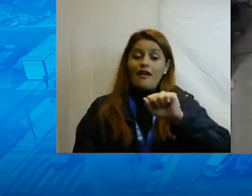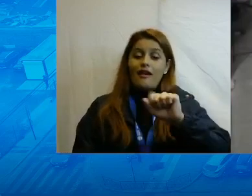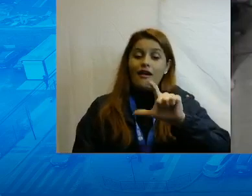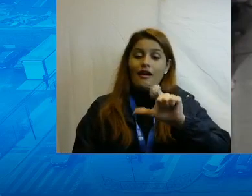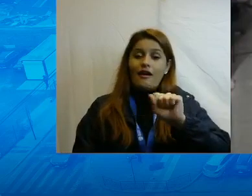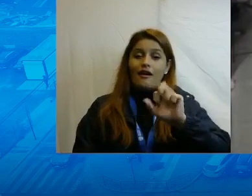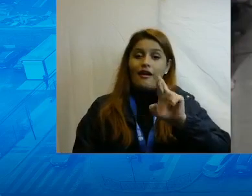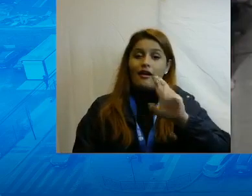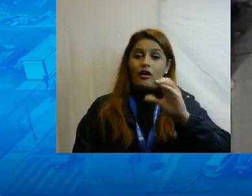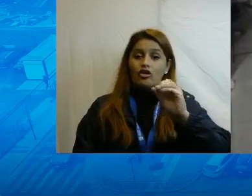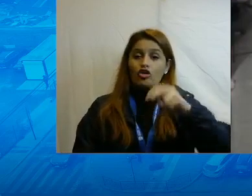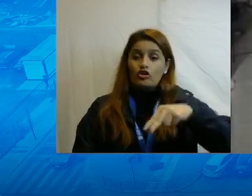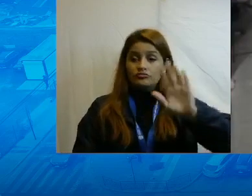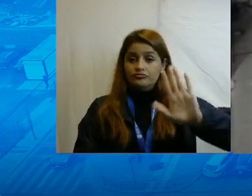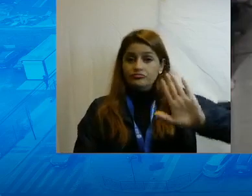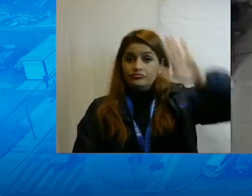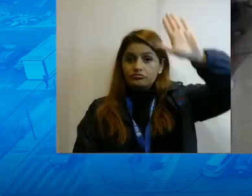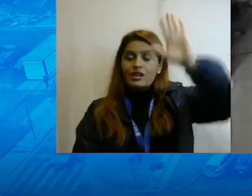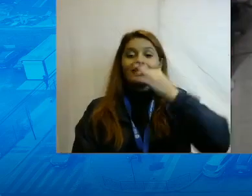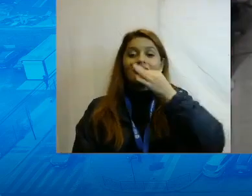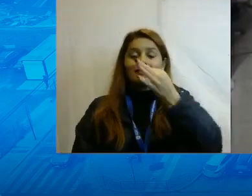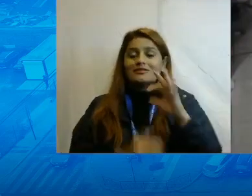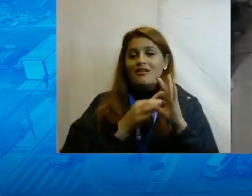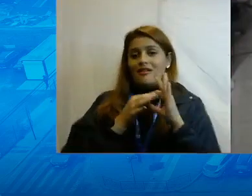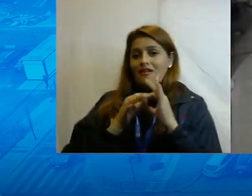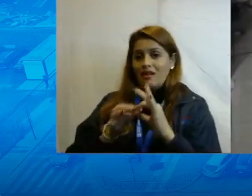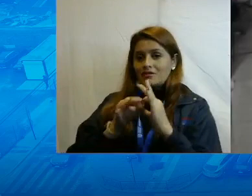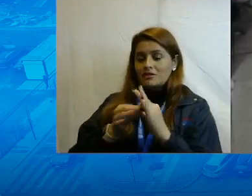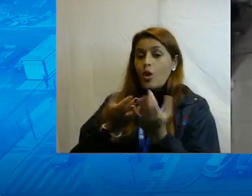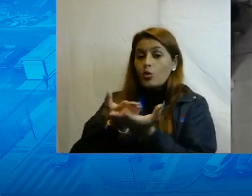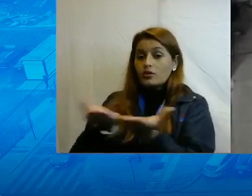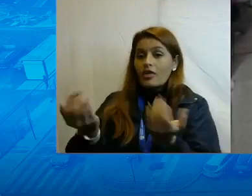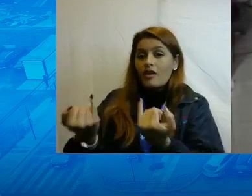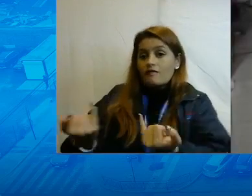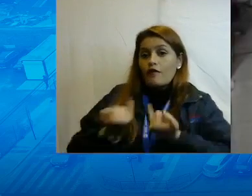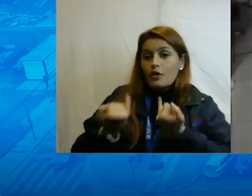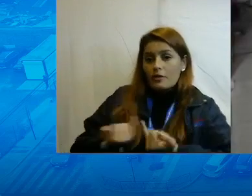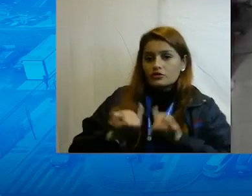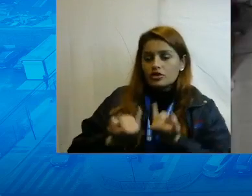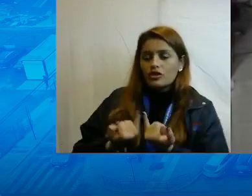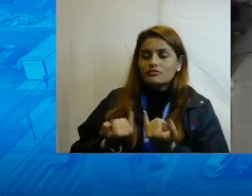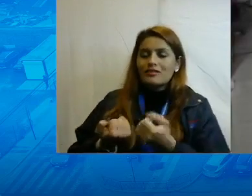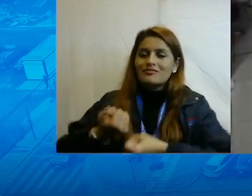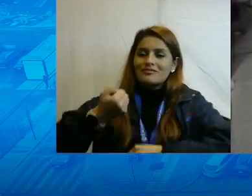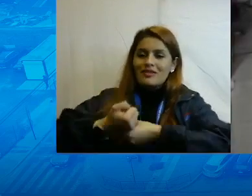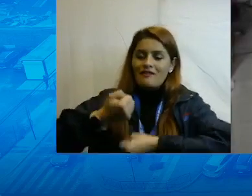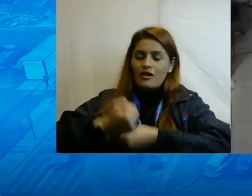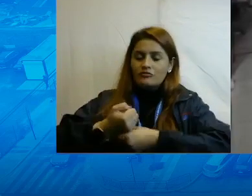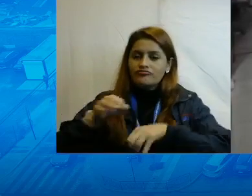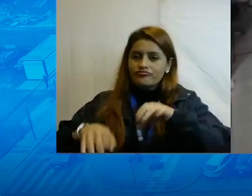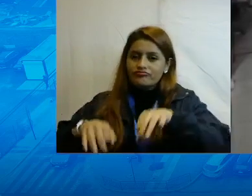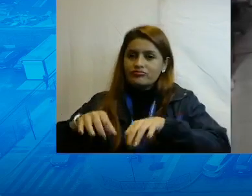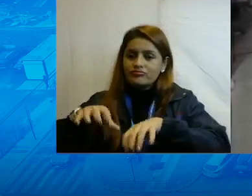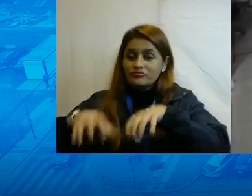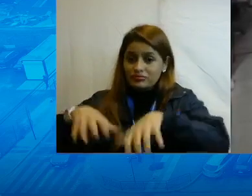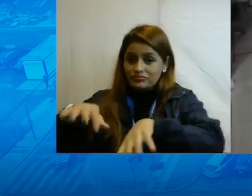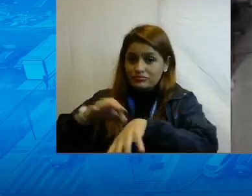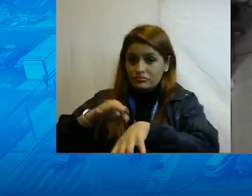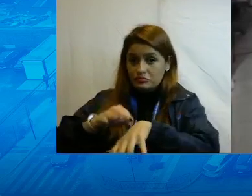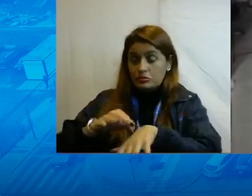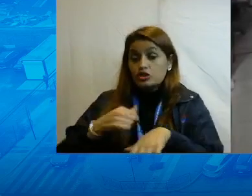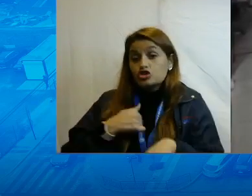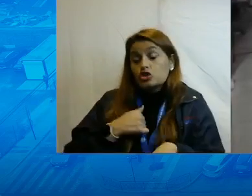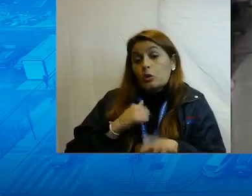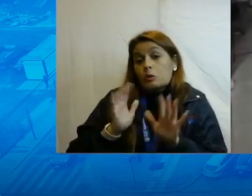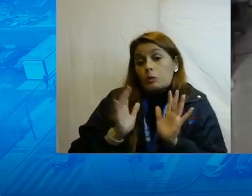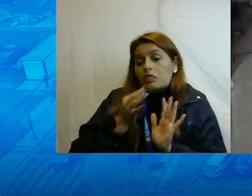Larcón. Gracias, alcaldesa. Agradecer que nos informen del trabajo de la veterinaria. Tenía una propuesta de mejora, a ver si lo